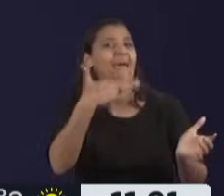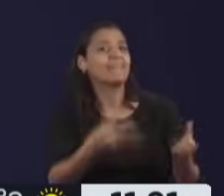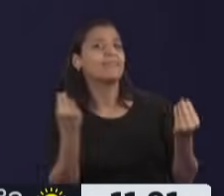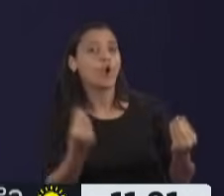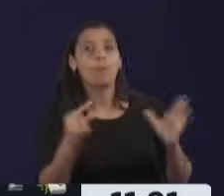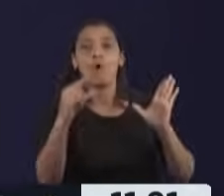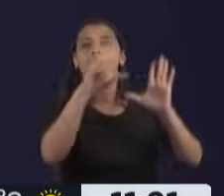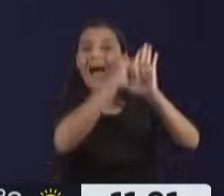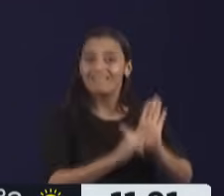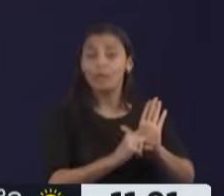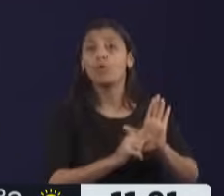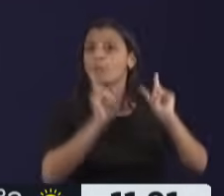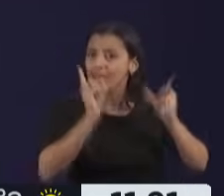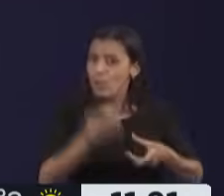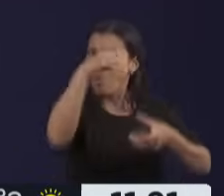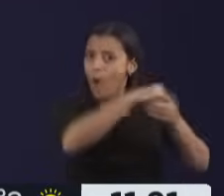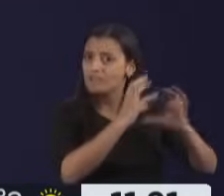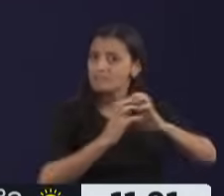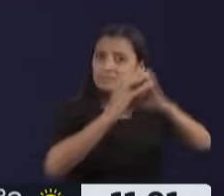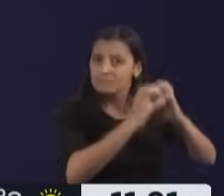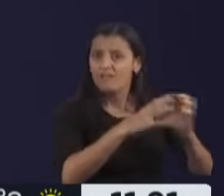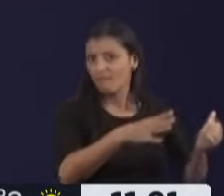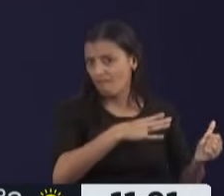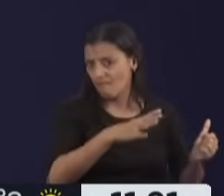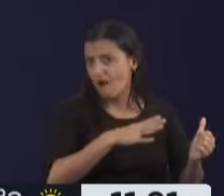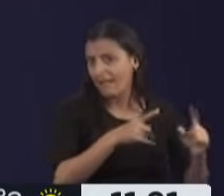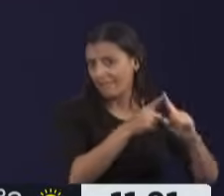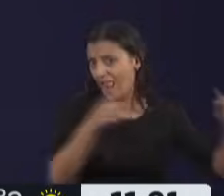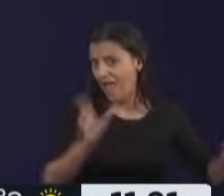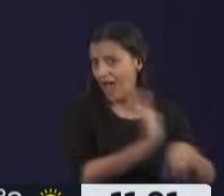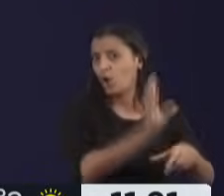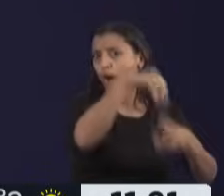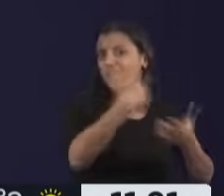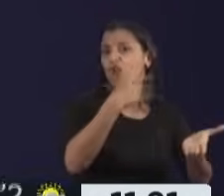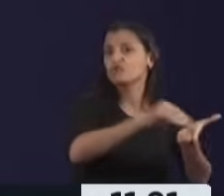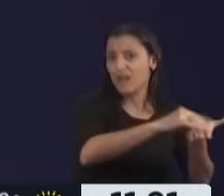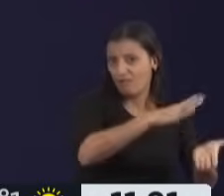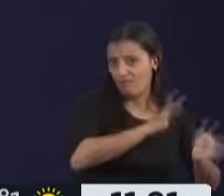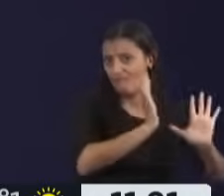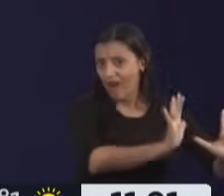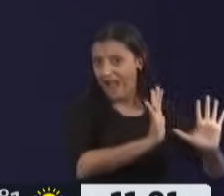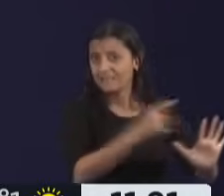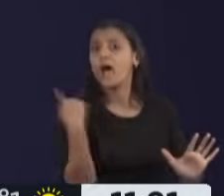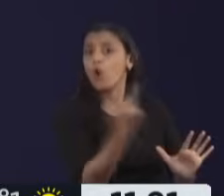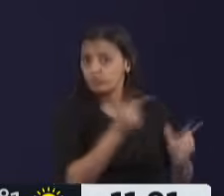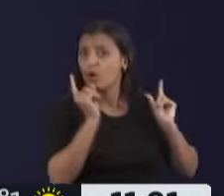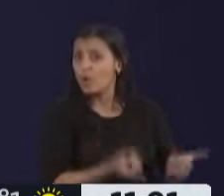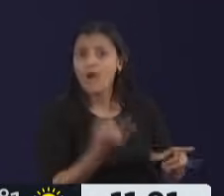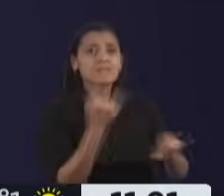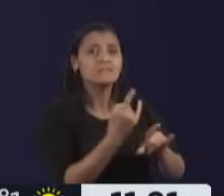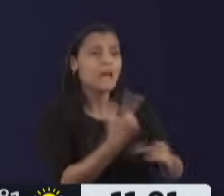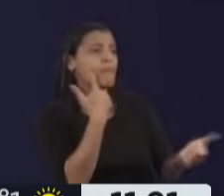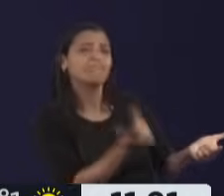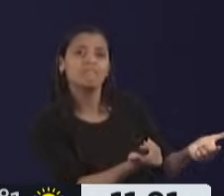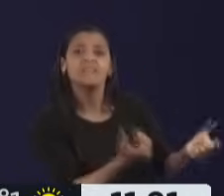debate legislativo tiene todavía un tramo bastante importante por delante, así que estamos abiertos siempre al debate,